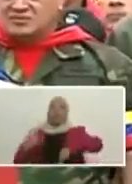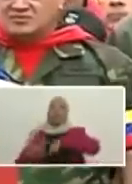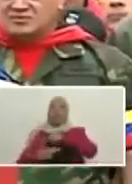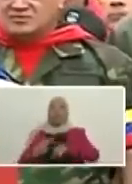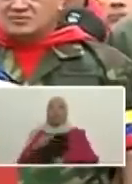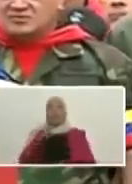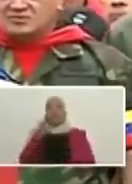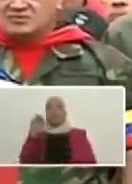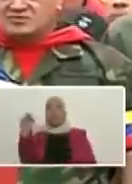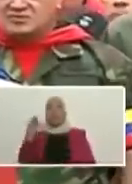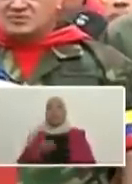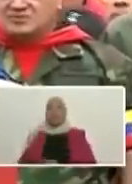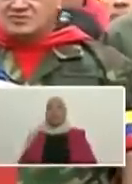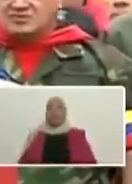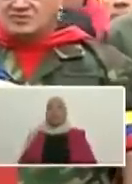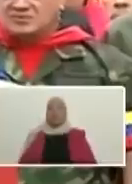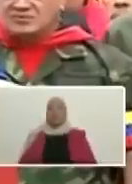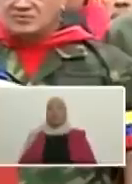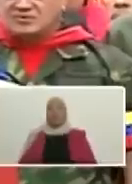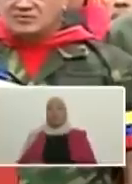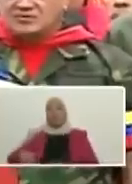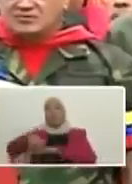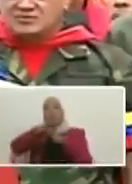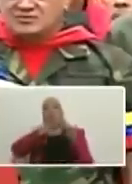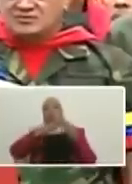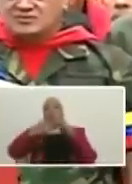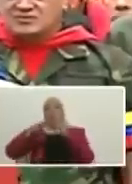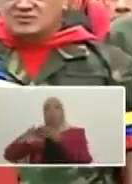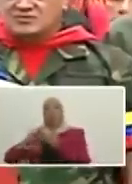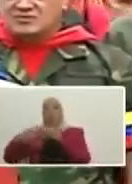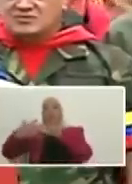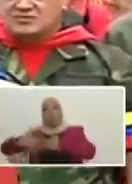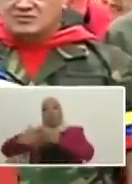200, en los barrios, en las fábricas,